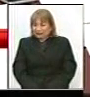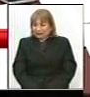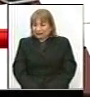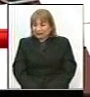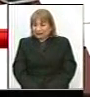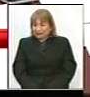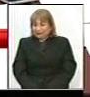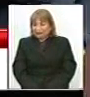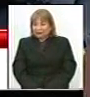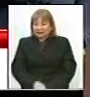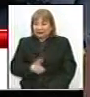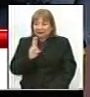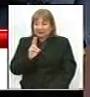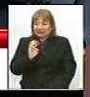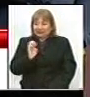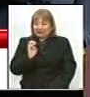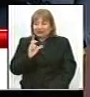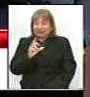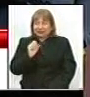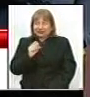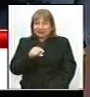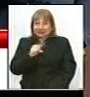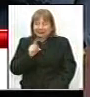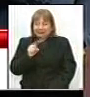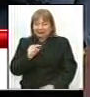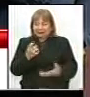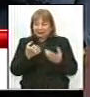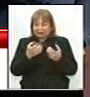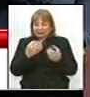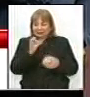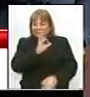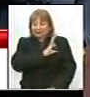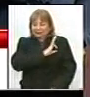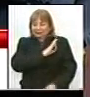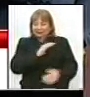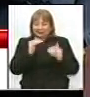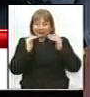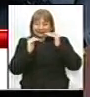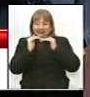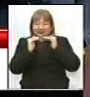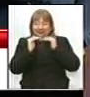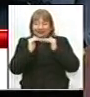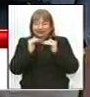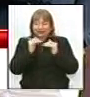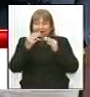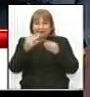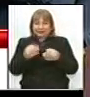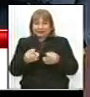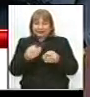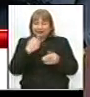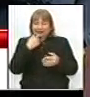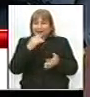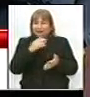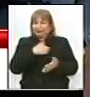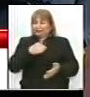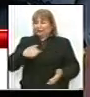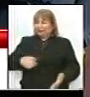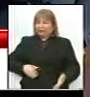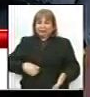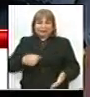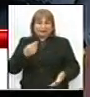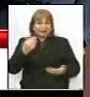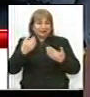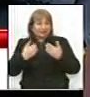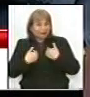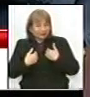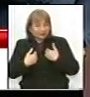el congresista velázquez dijo que queremos un fiscal a nuestra medida la verdad presidente es que los